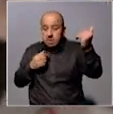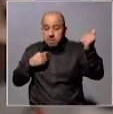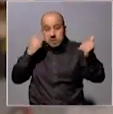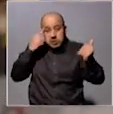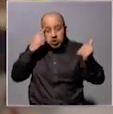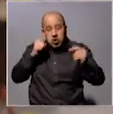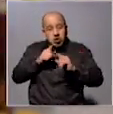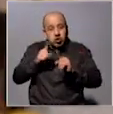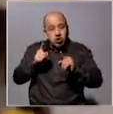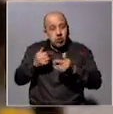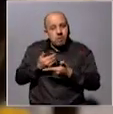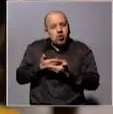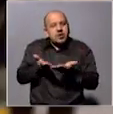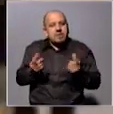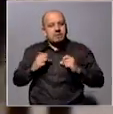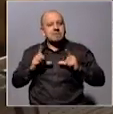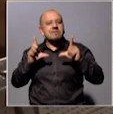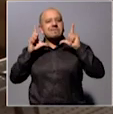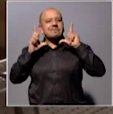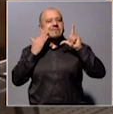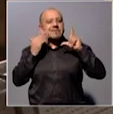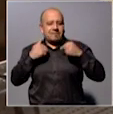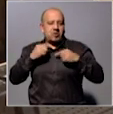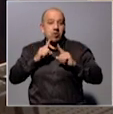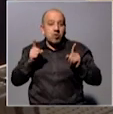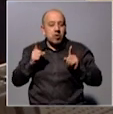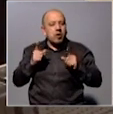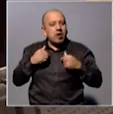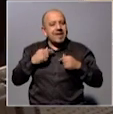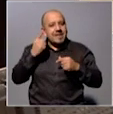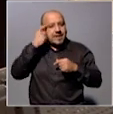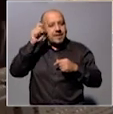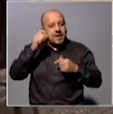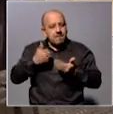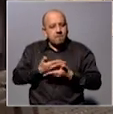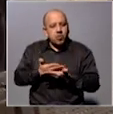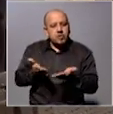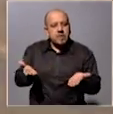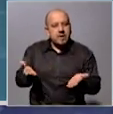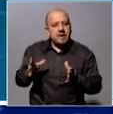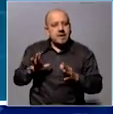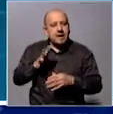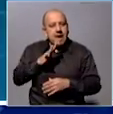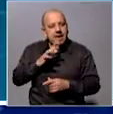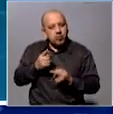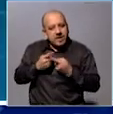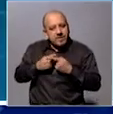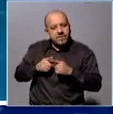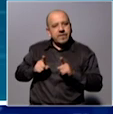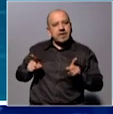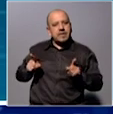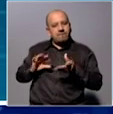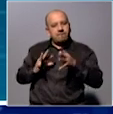no mostrarme, sino mostrar de que existe una manera de